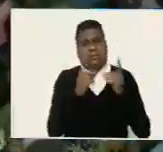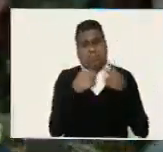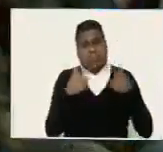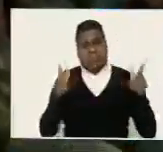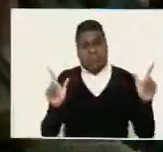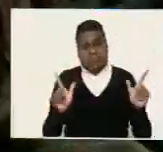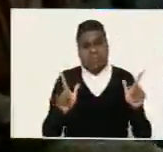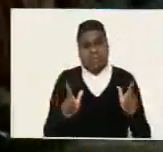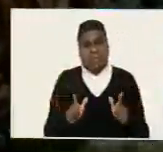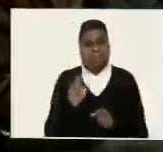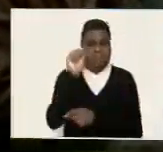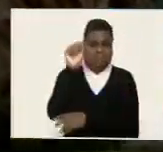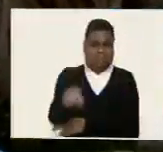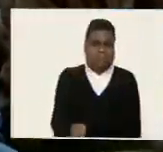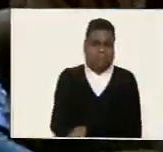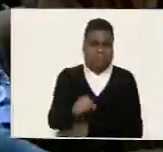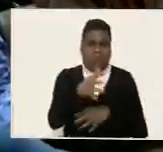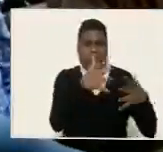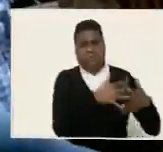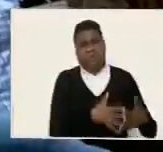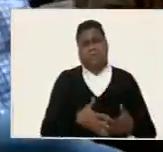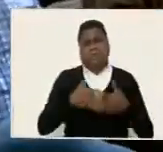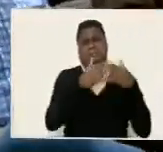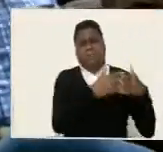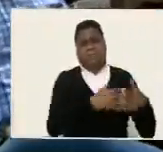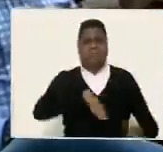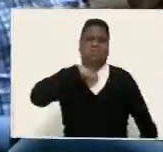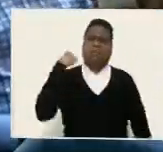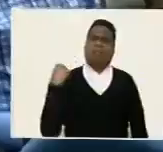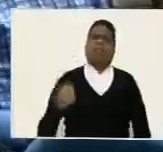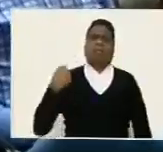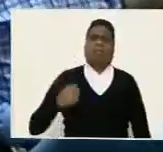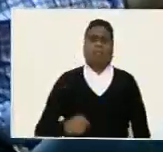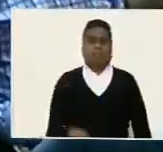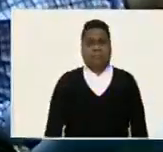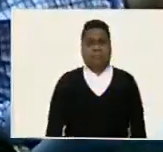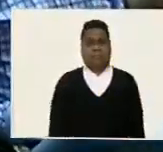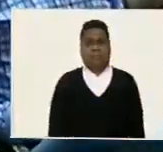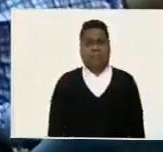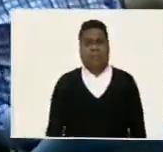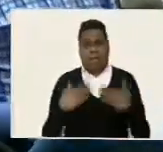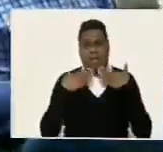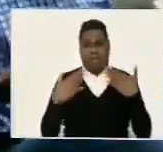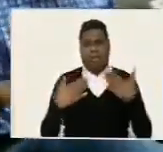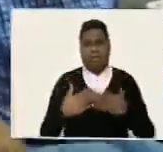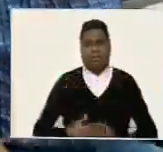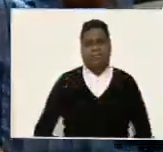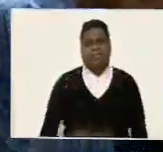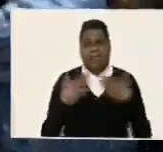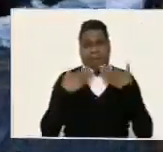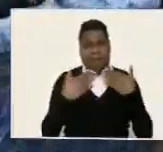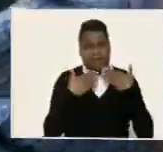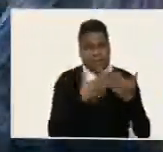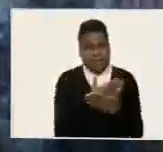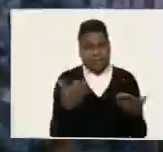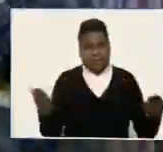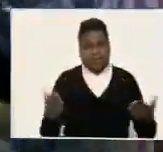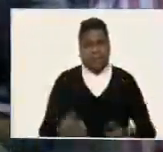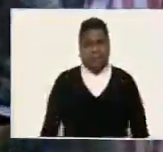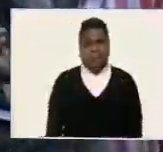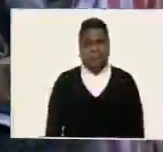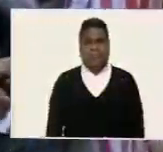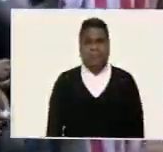¡Abajo el imperialismo, carajo! Muchas gracias. Gracias, camarada Jesús.